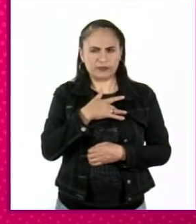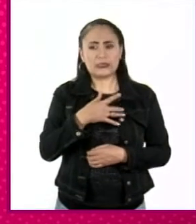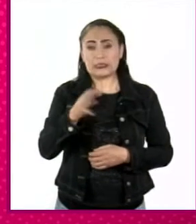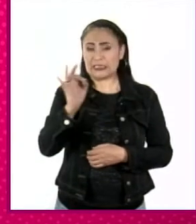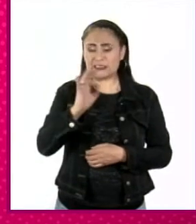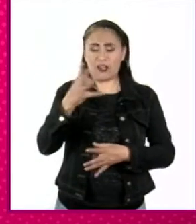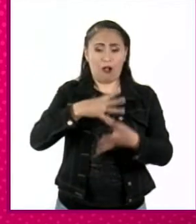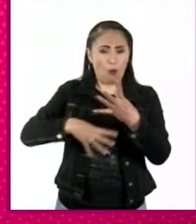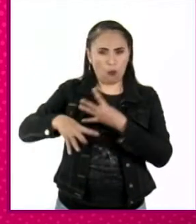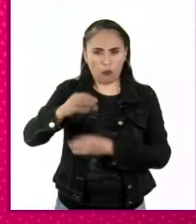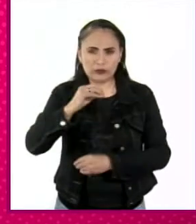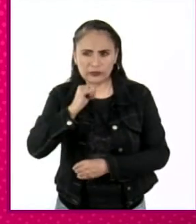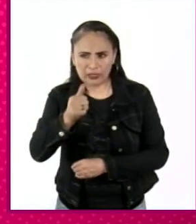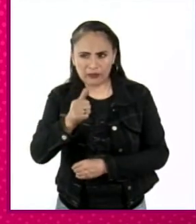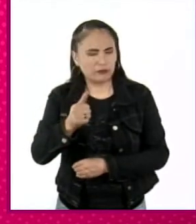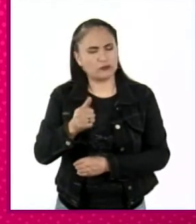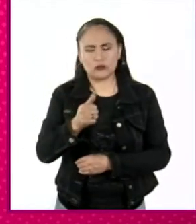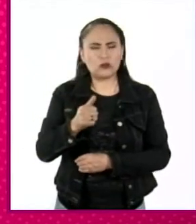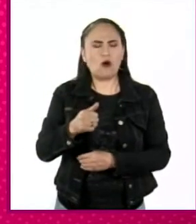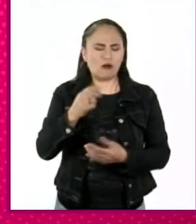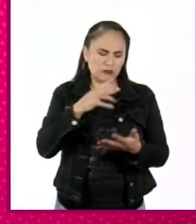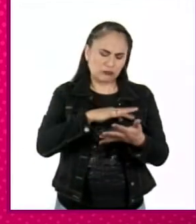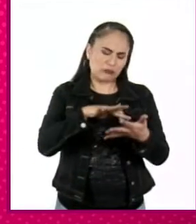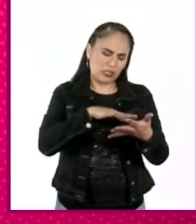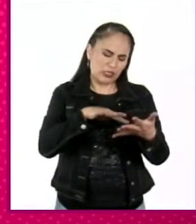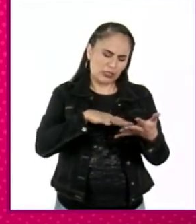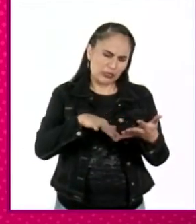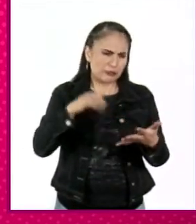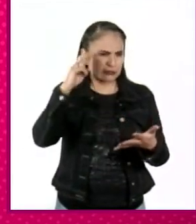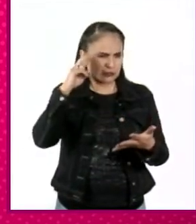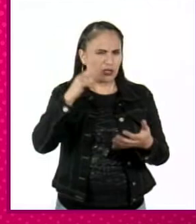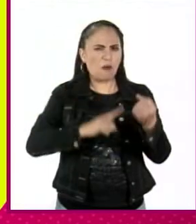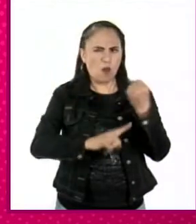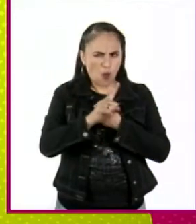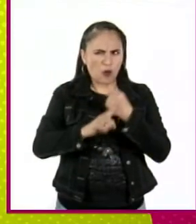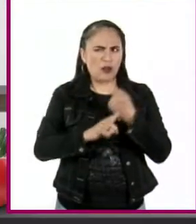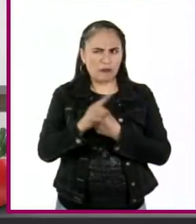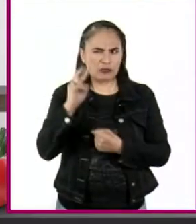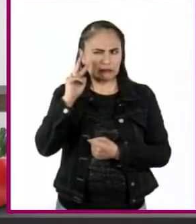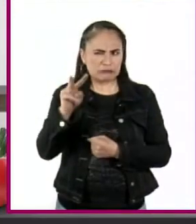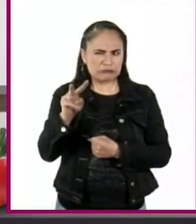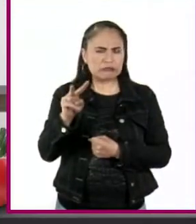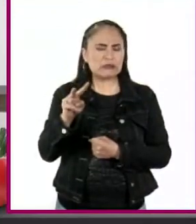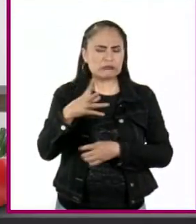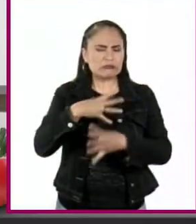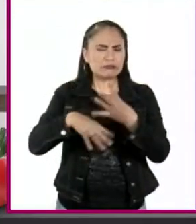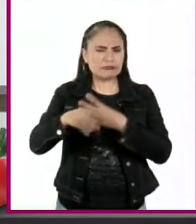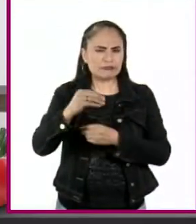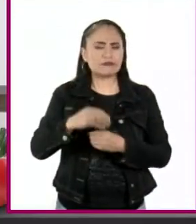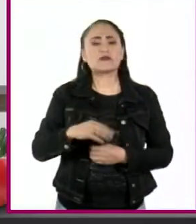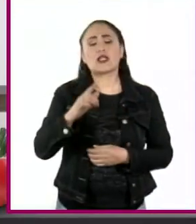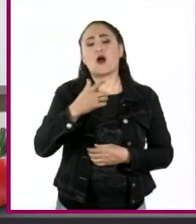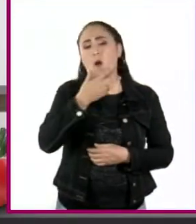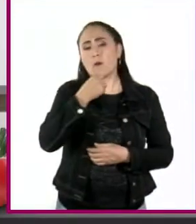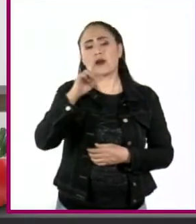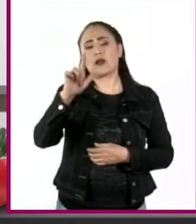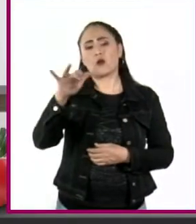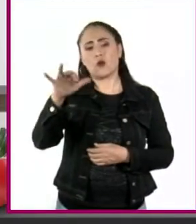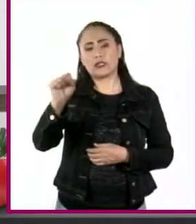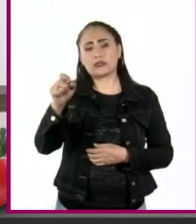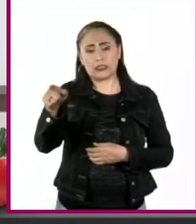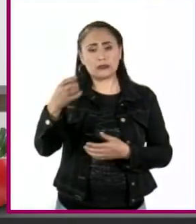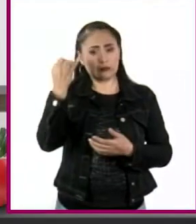empática a los problemas que nos circundan, ¿no? El mismo Luis González y González